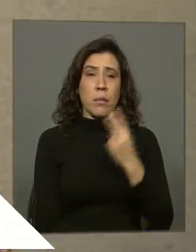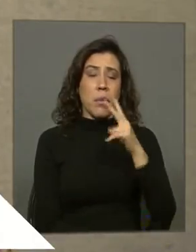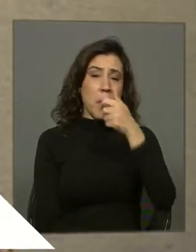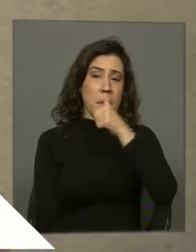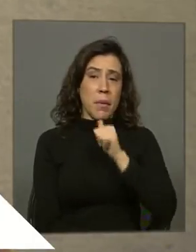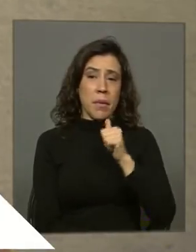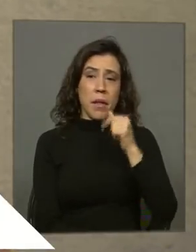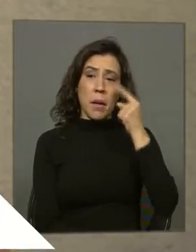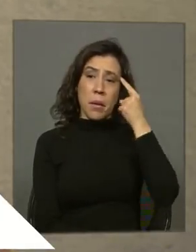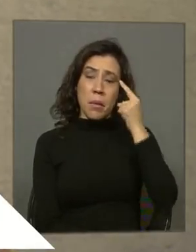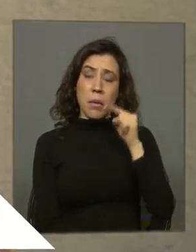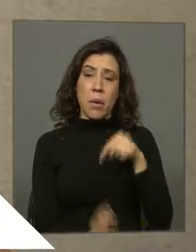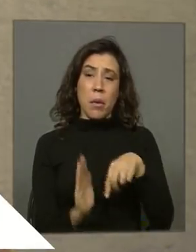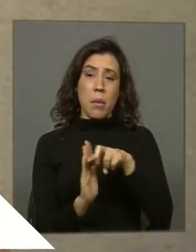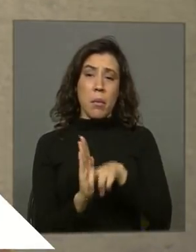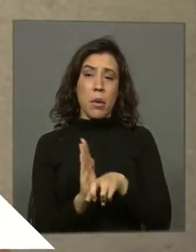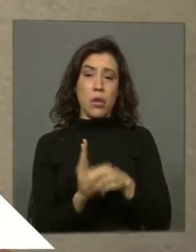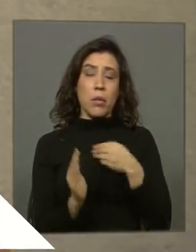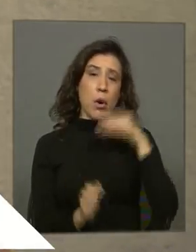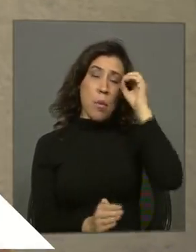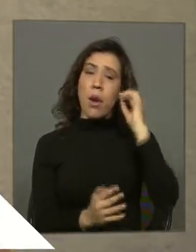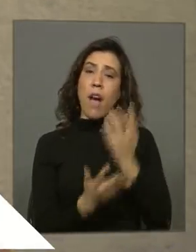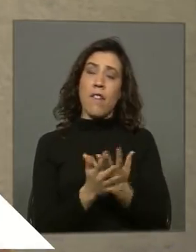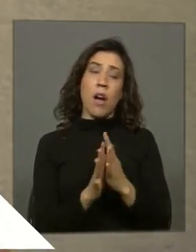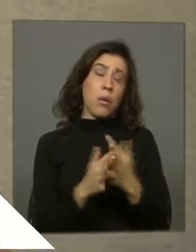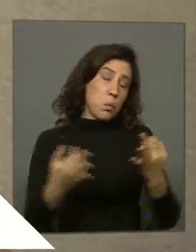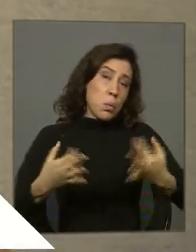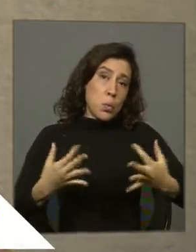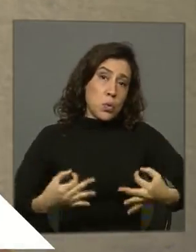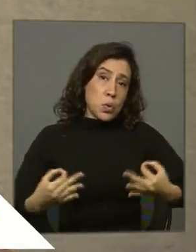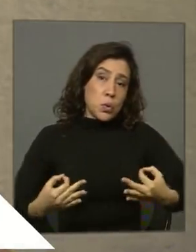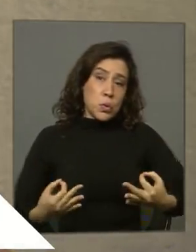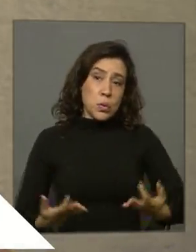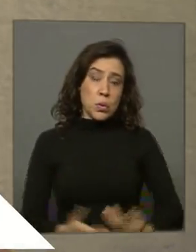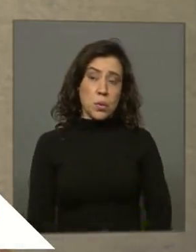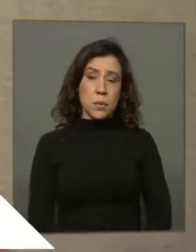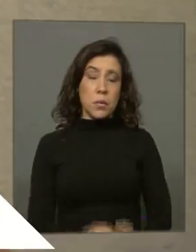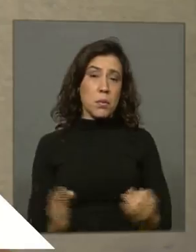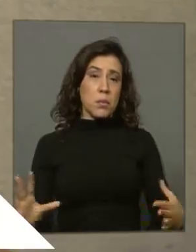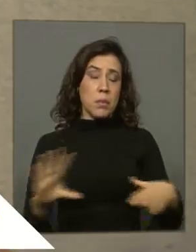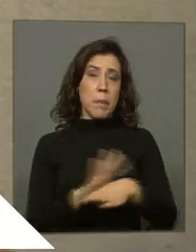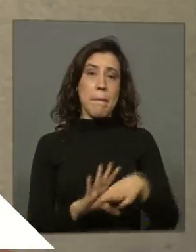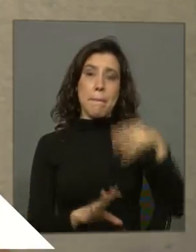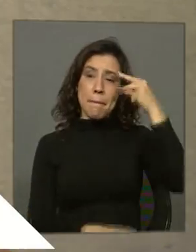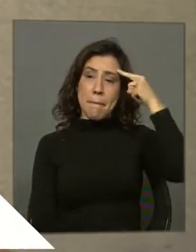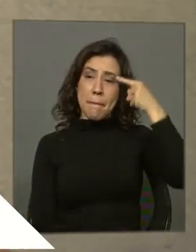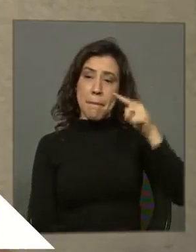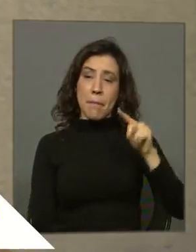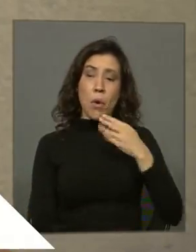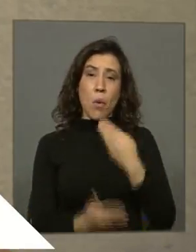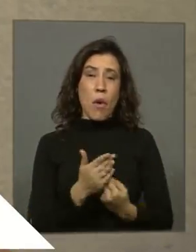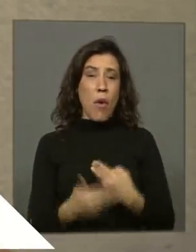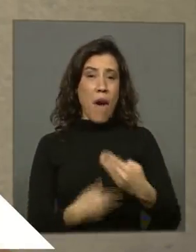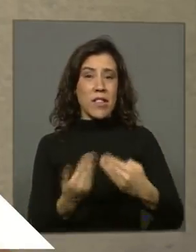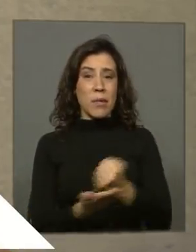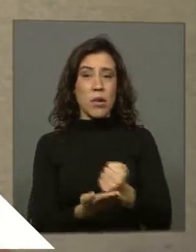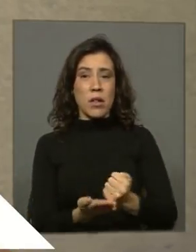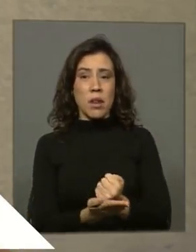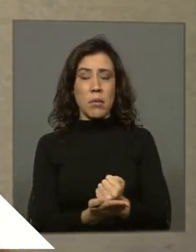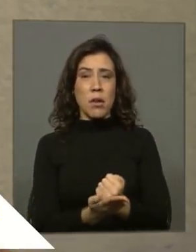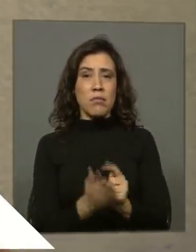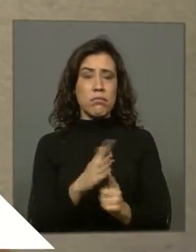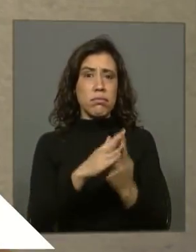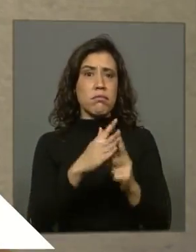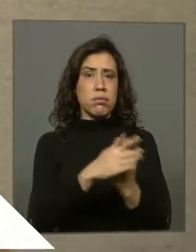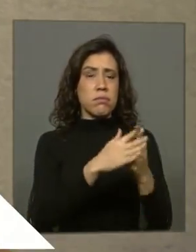la verdad que era un proyecto que en mi juicio tenía mucho sentido común mucha fuerza mucha coherencia pero que al avanzar en la tramitación empezó a aparecer